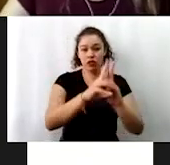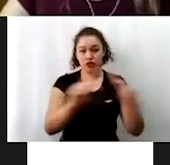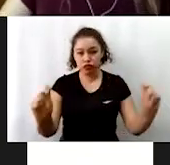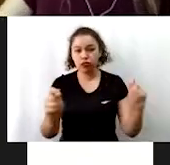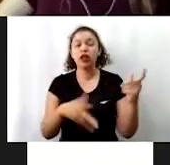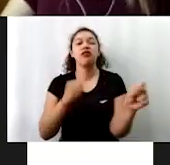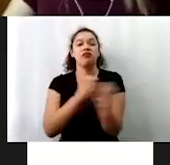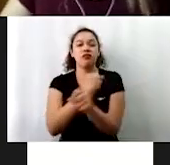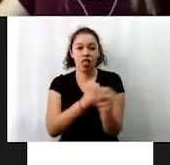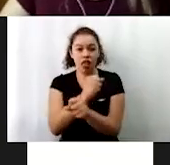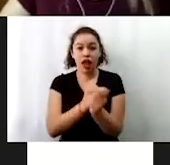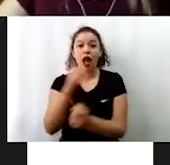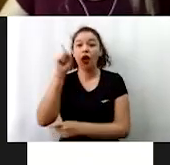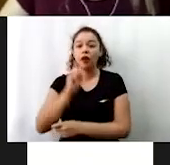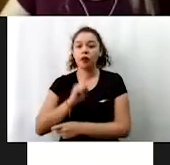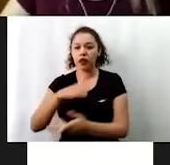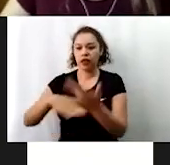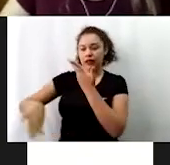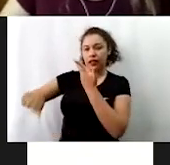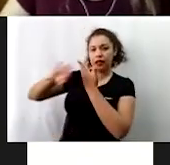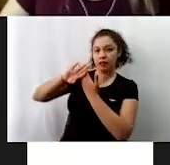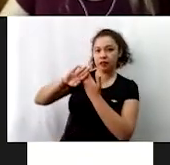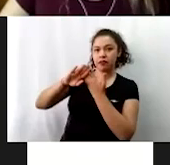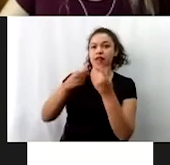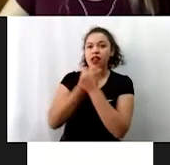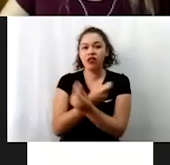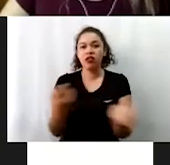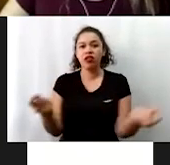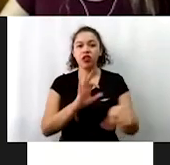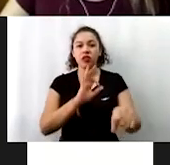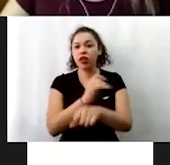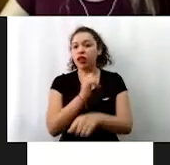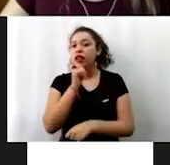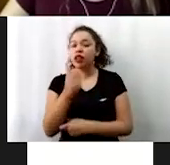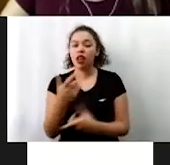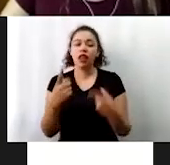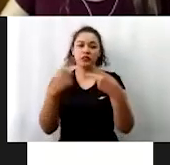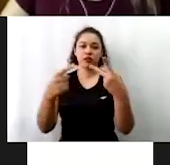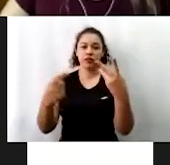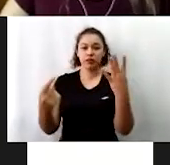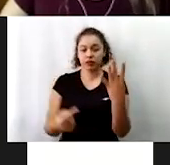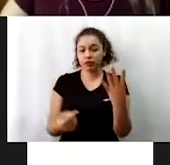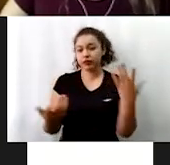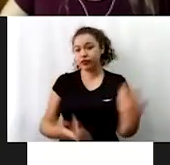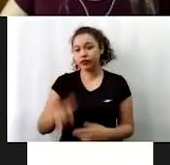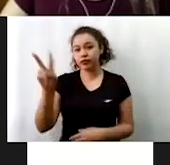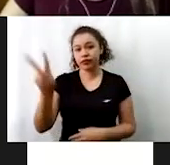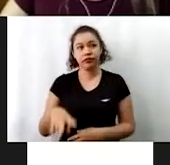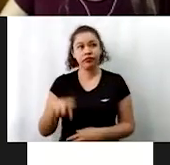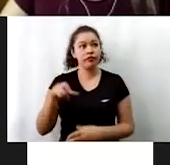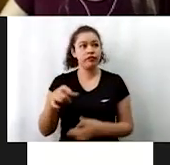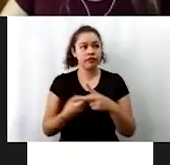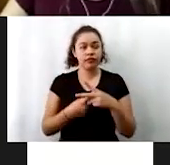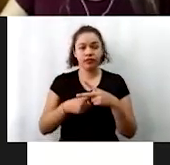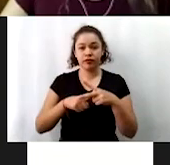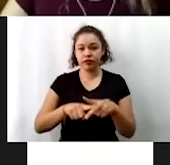mujeres, desprotección de la infancia, o sea, todas estas cuestiones. Entonces sí, empezar también a